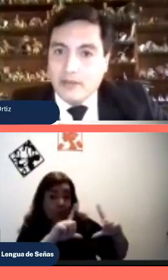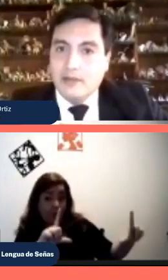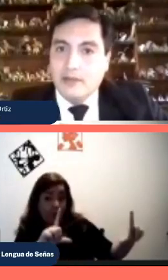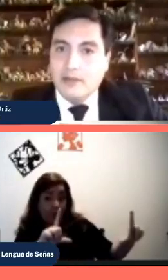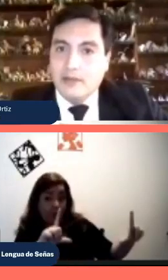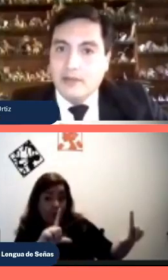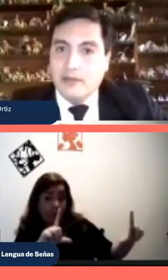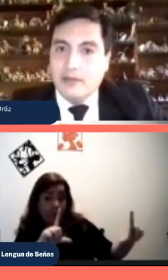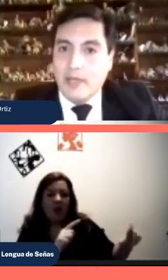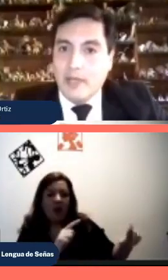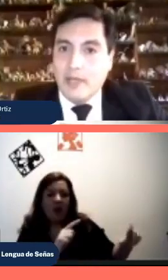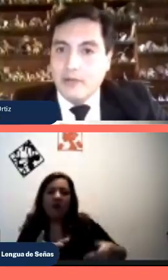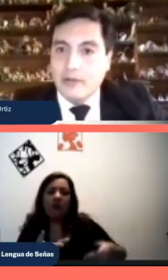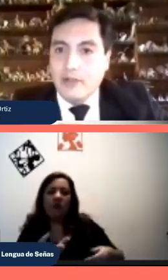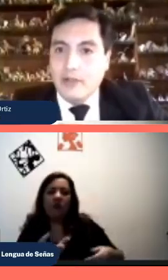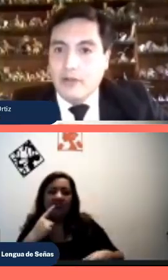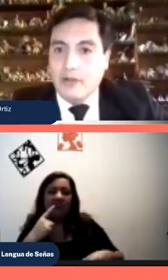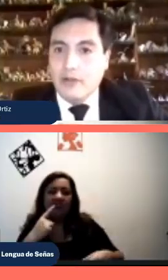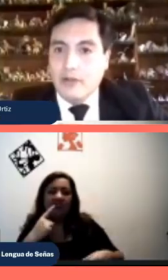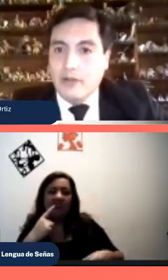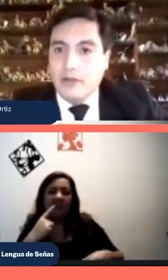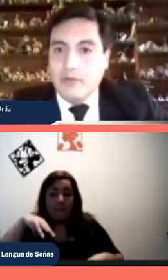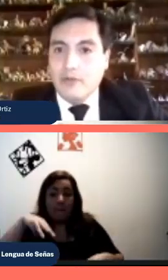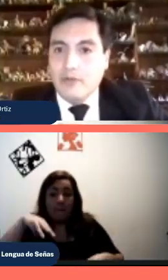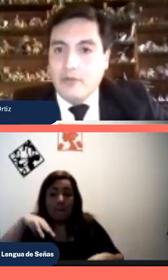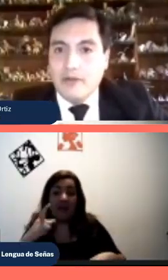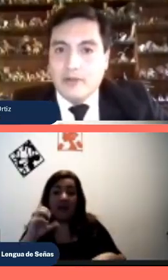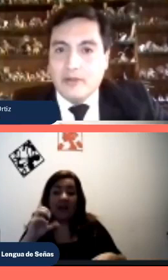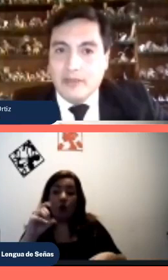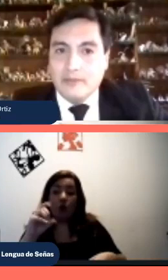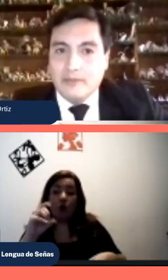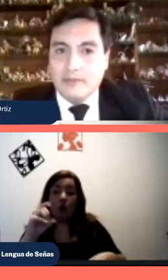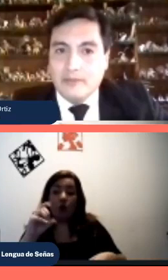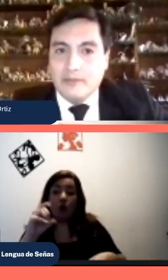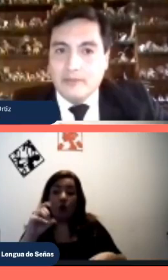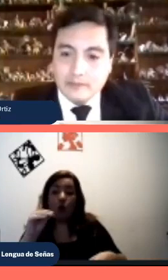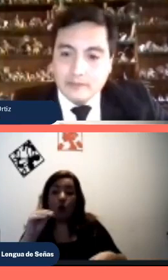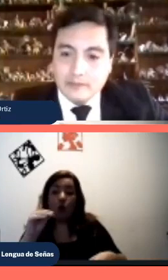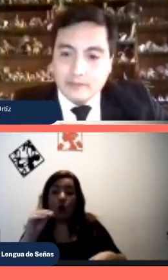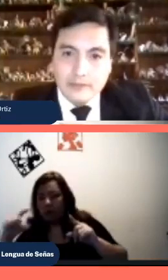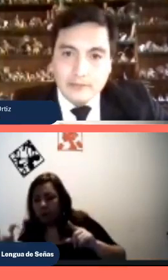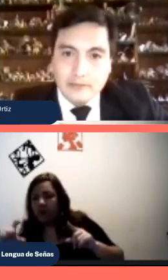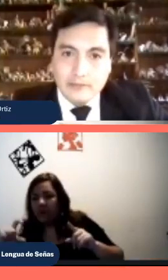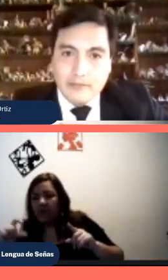dientes de un megalodón con los de un tiburón blanco actual.